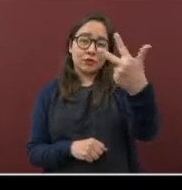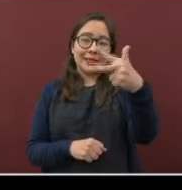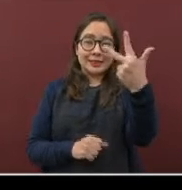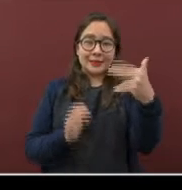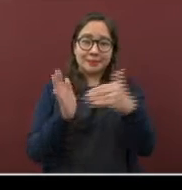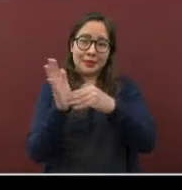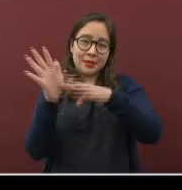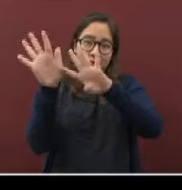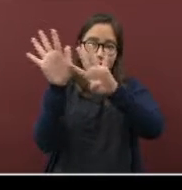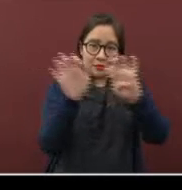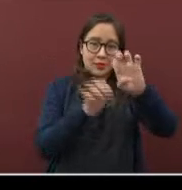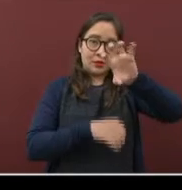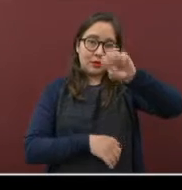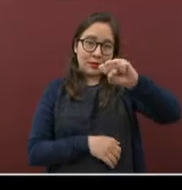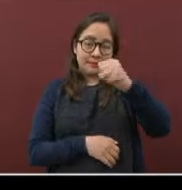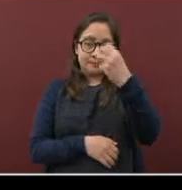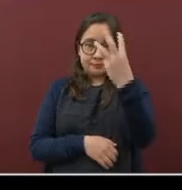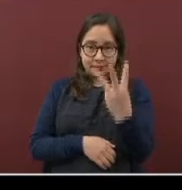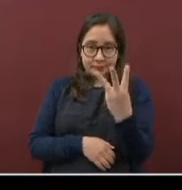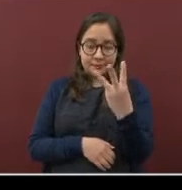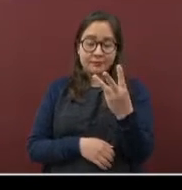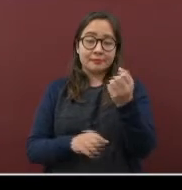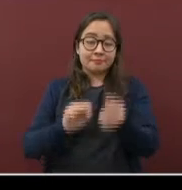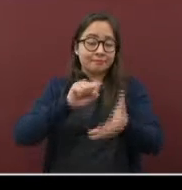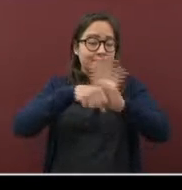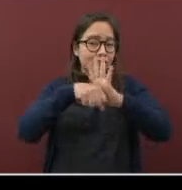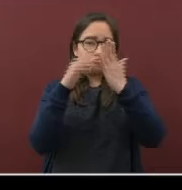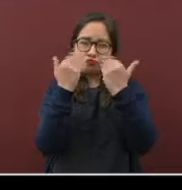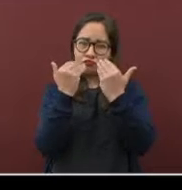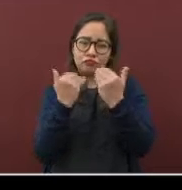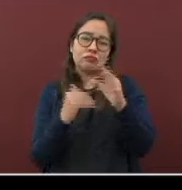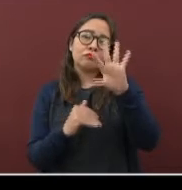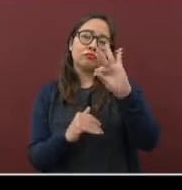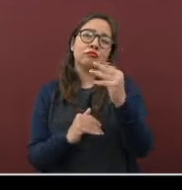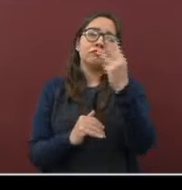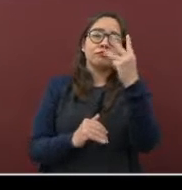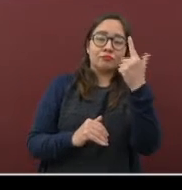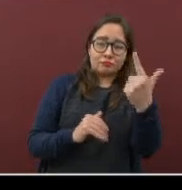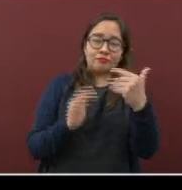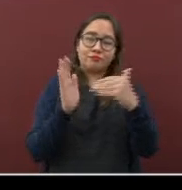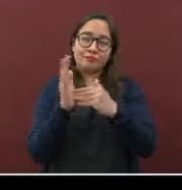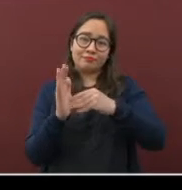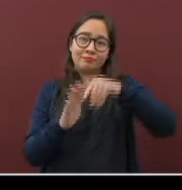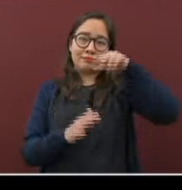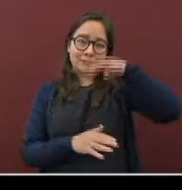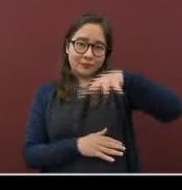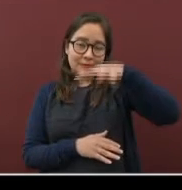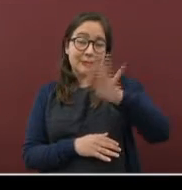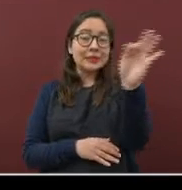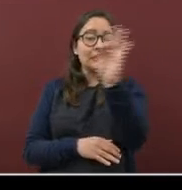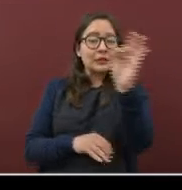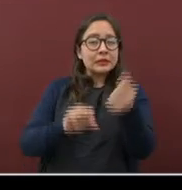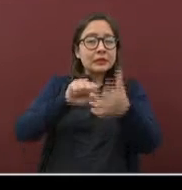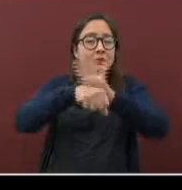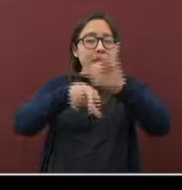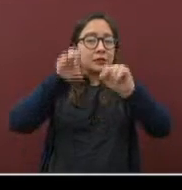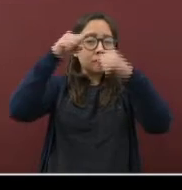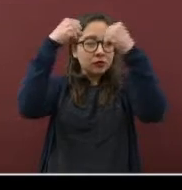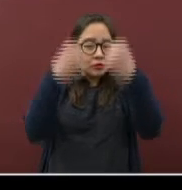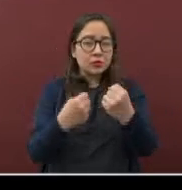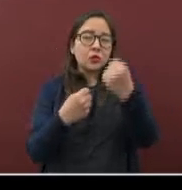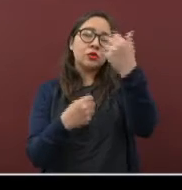1963 con resultado negativo 47 mil 19 sospechosos 11 mil 65